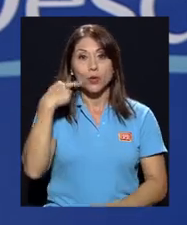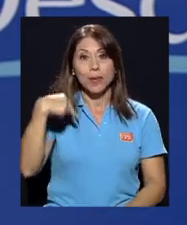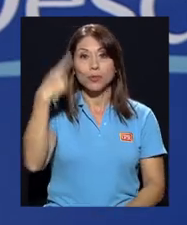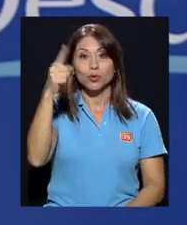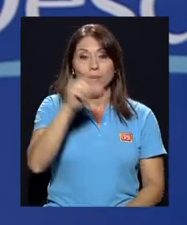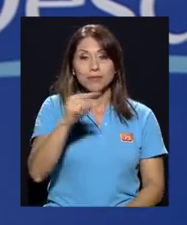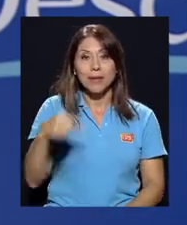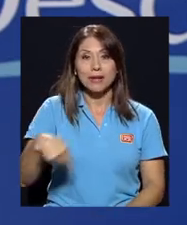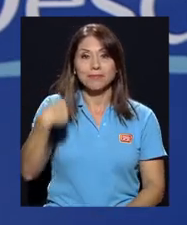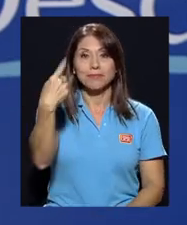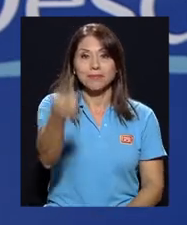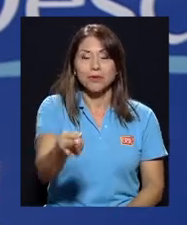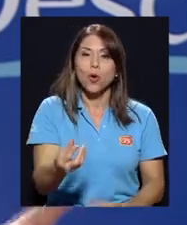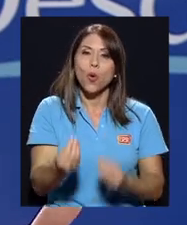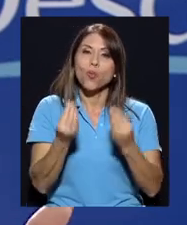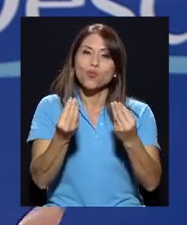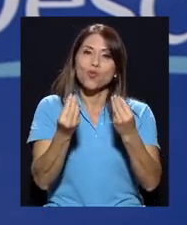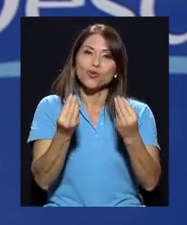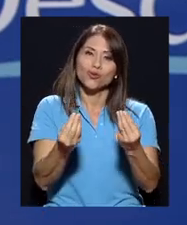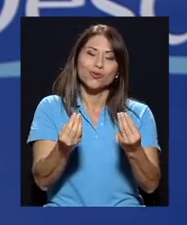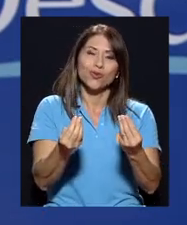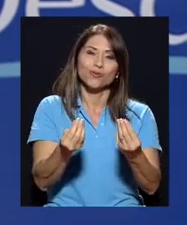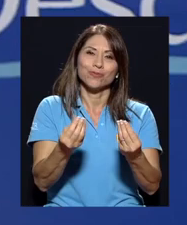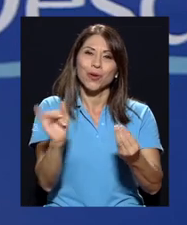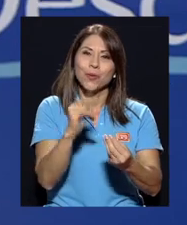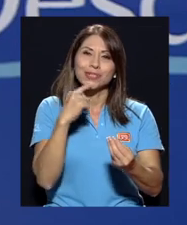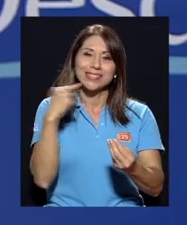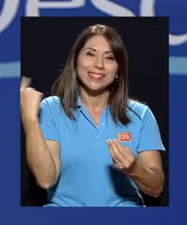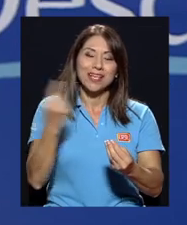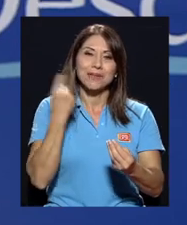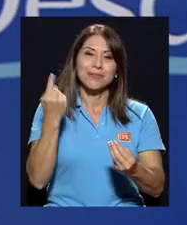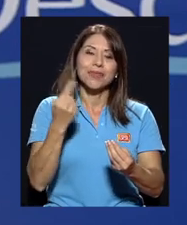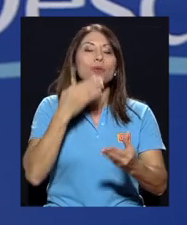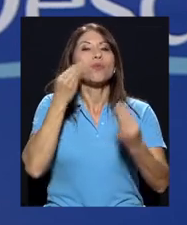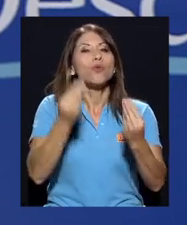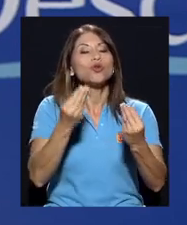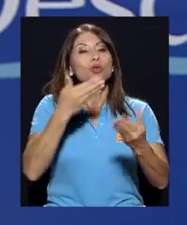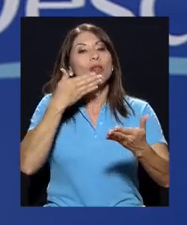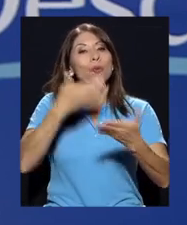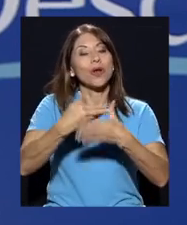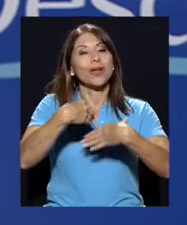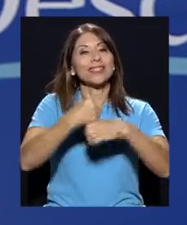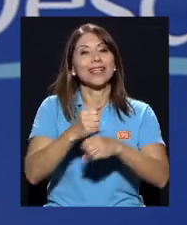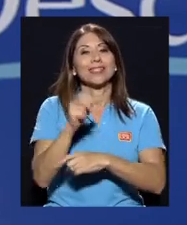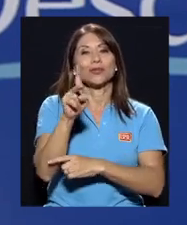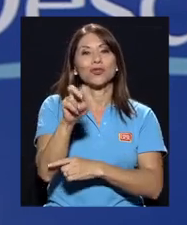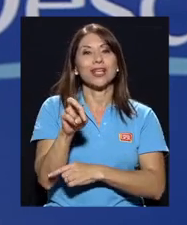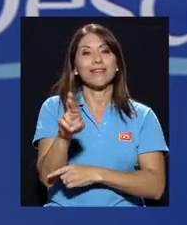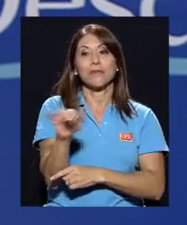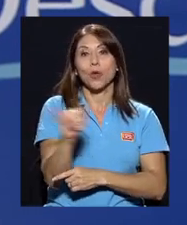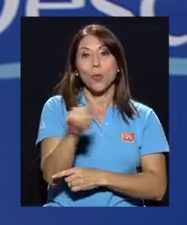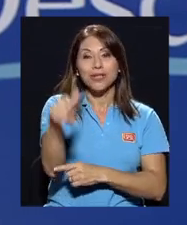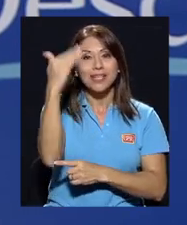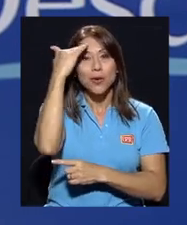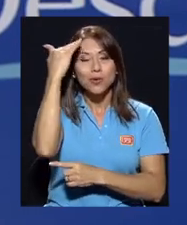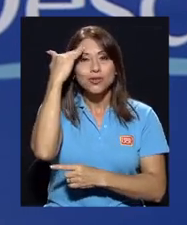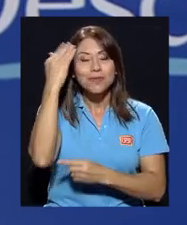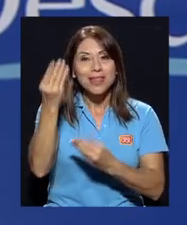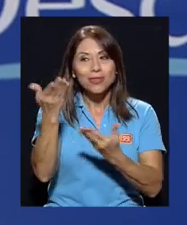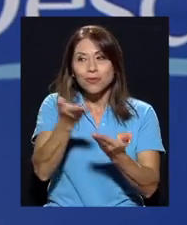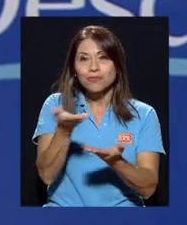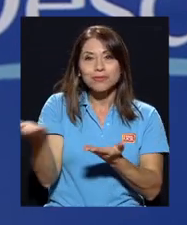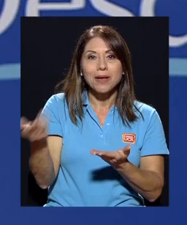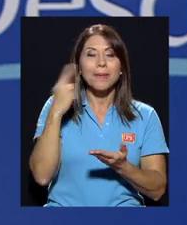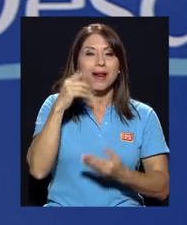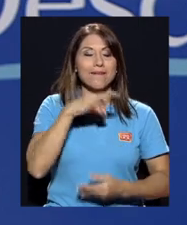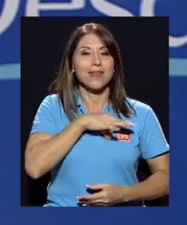de una semana con mucho como les digo siempre de lo bueno que se genera desde la ugr como este conocimiento que nos genera el ser para el